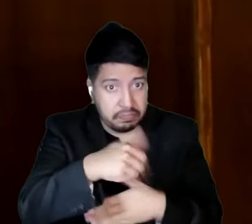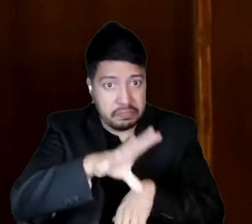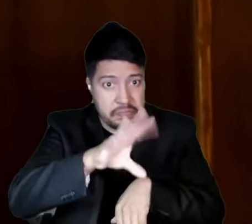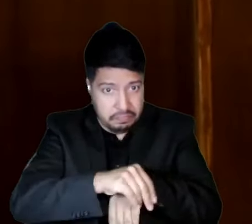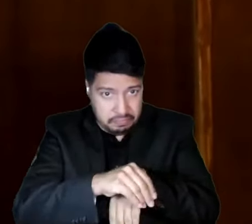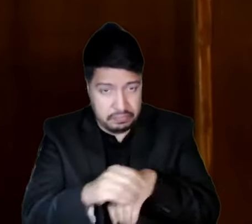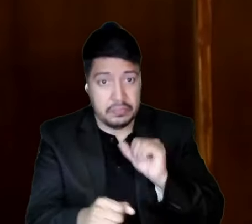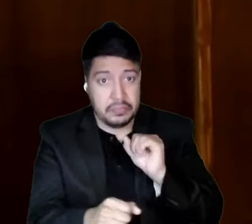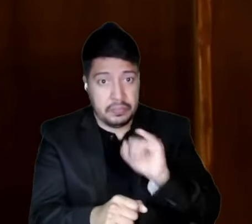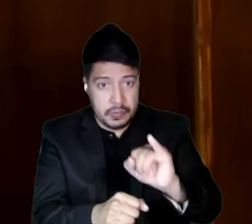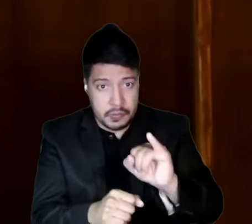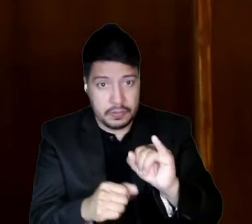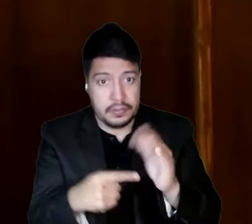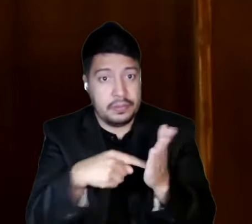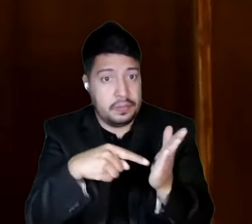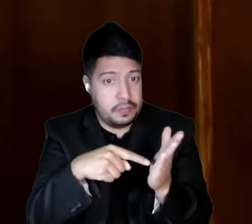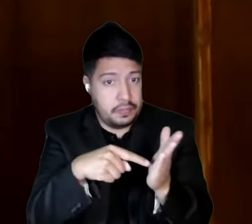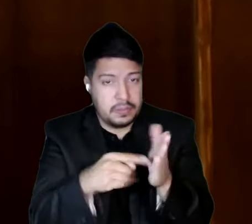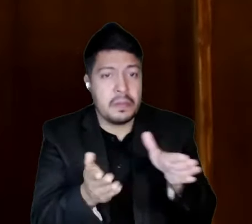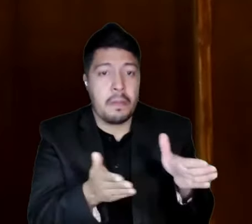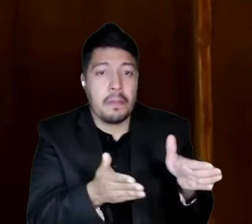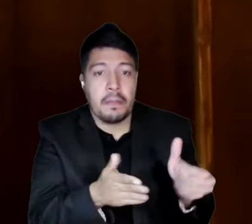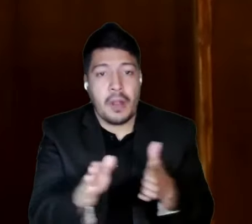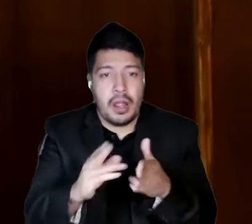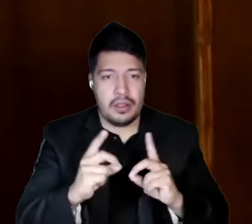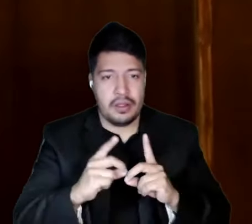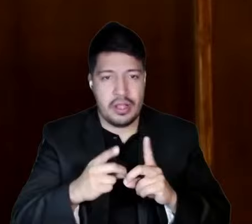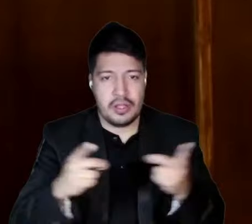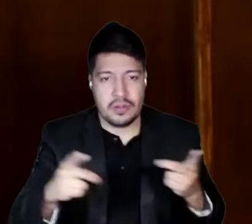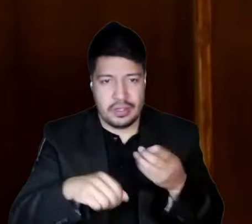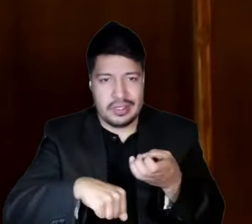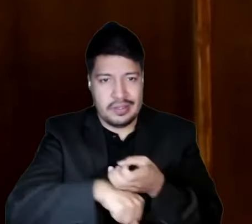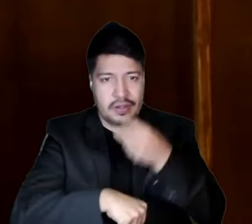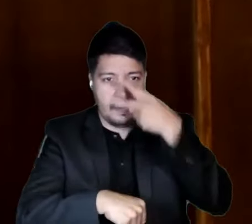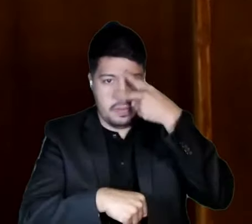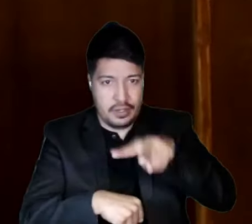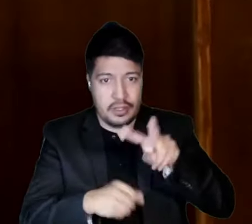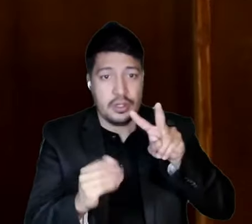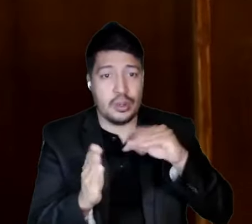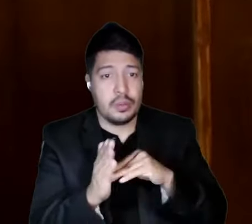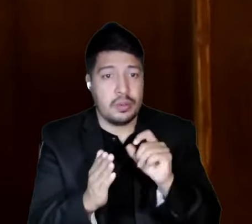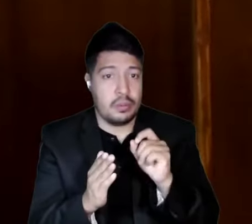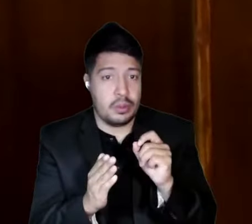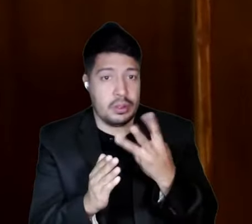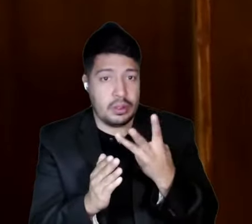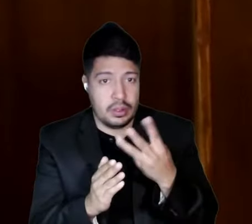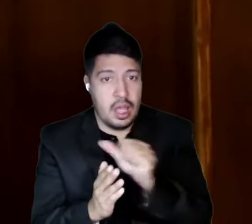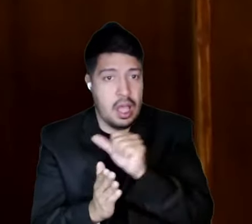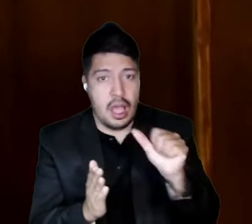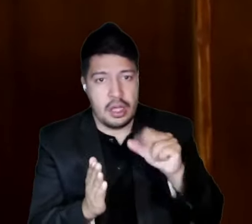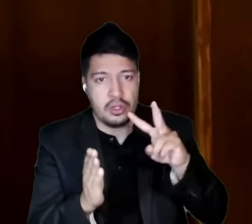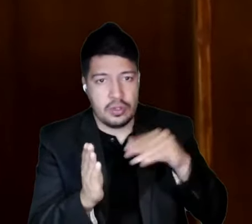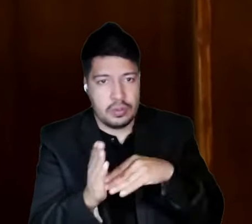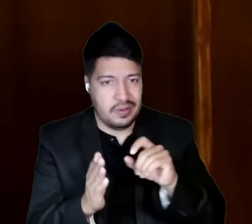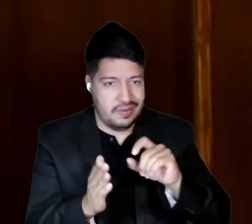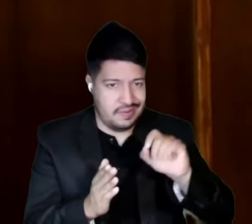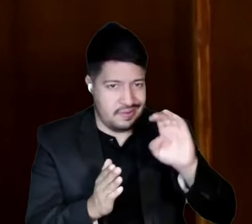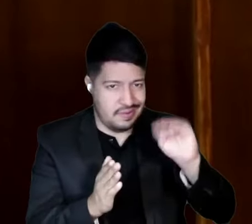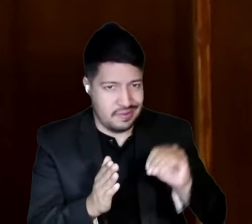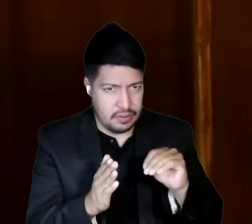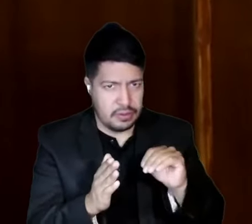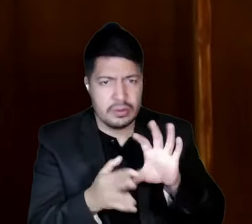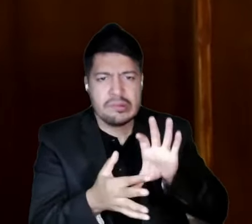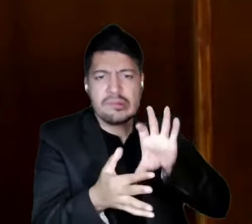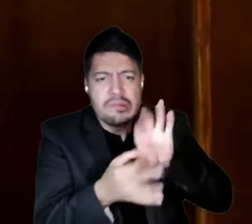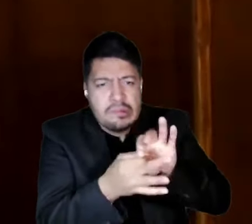relación con el plan de desarrollo del Estado de México 2023 2029 con base en la siguiente exposición